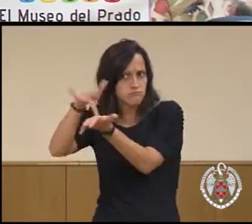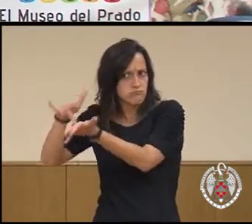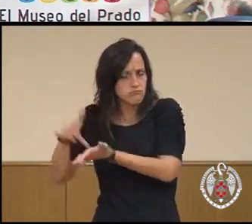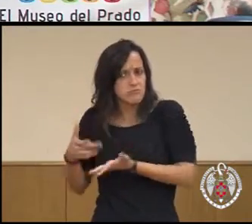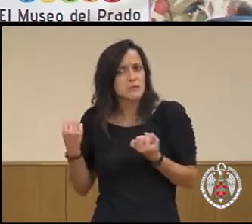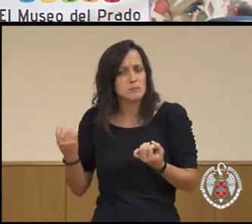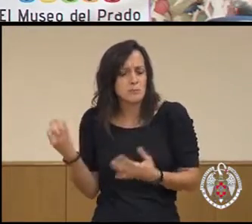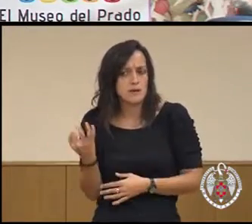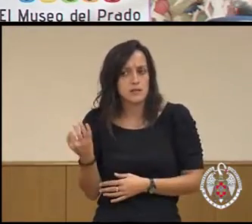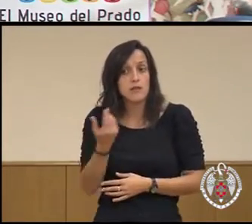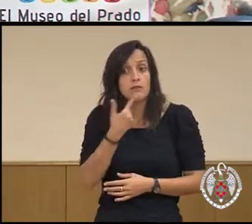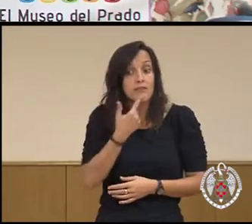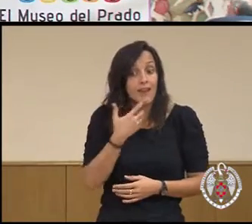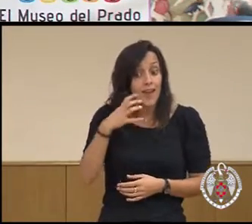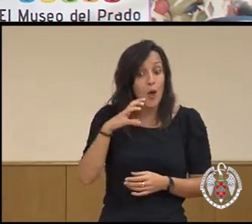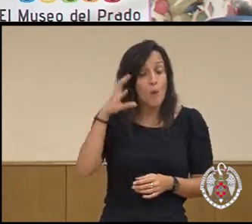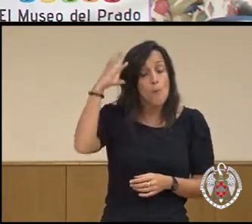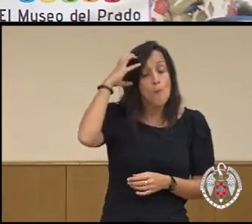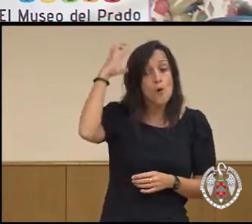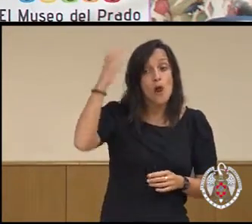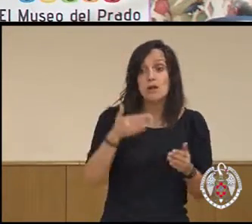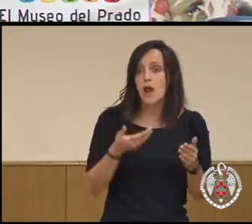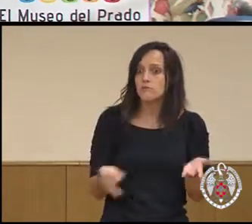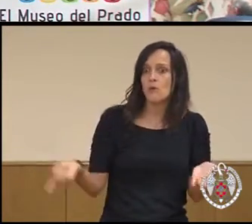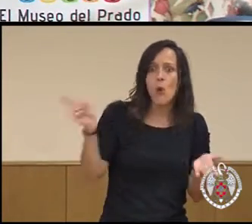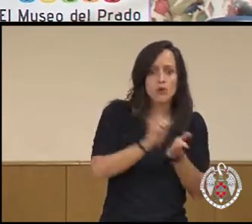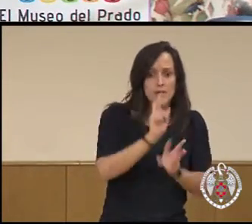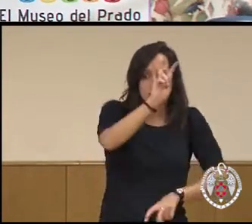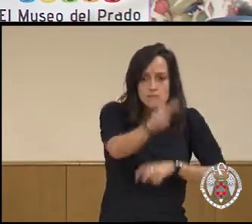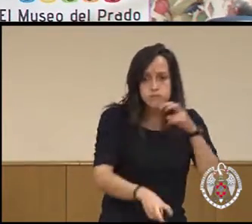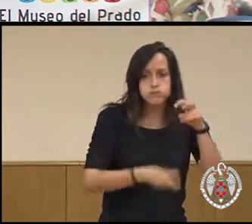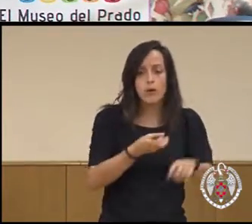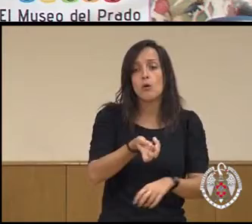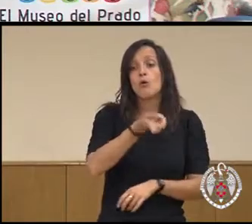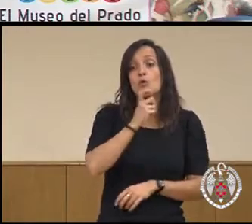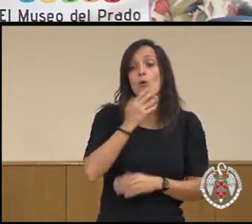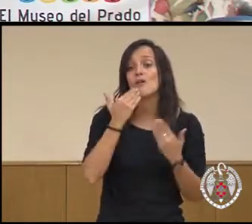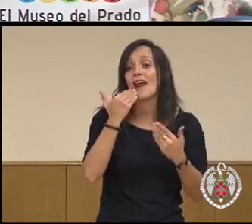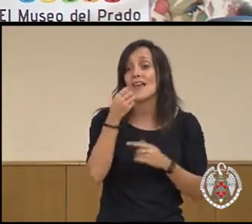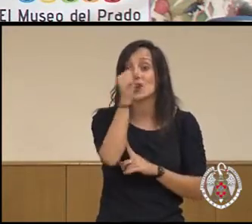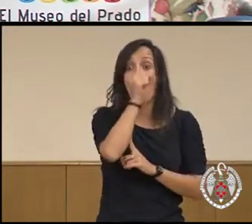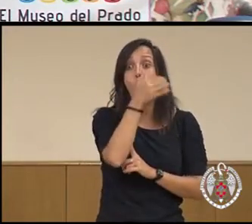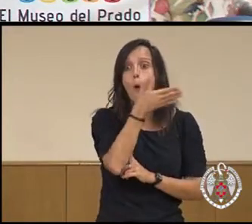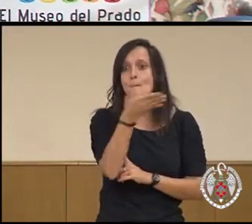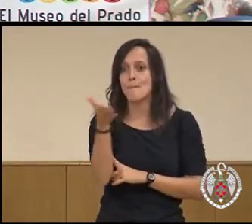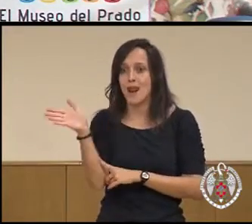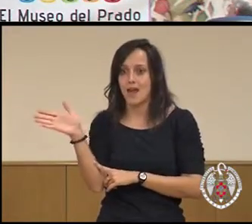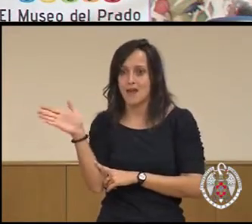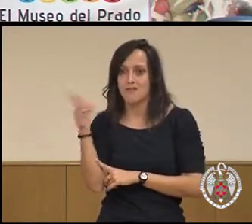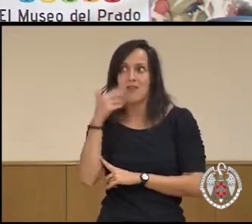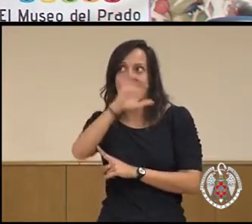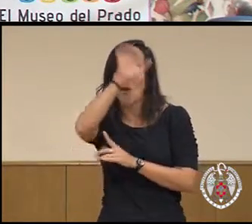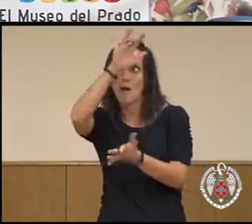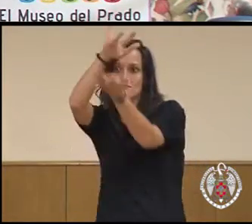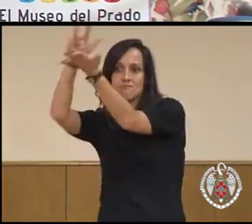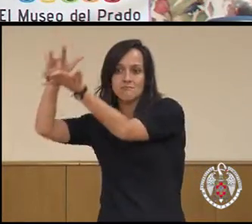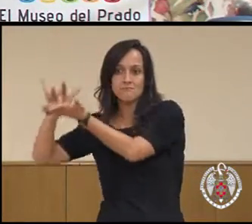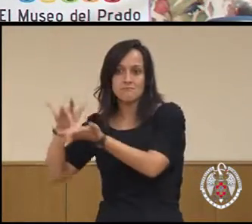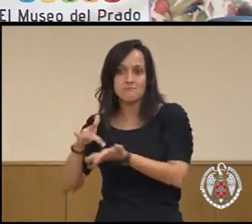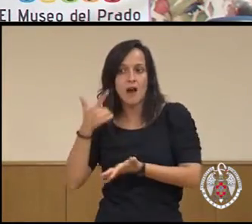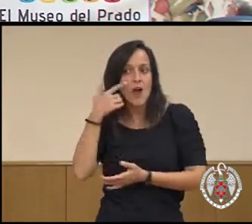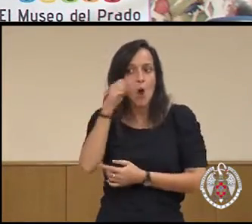resurgimiento de la monarquía fue la extensión de la ópera a grandes partes de Europa. En años muy parecidos, años muy cercanos a de